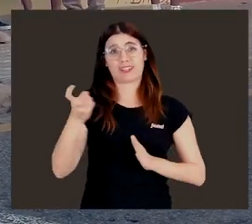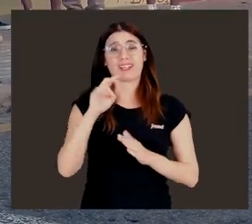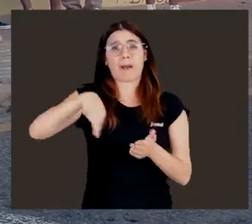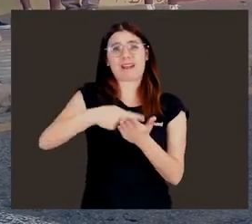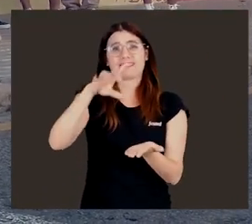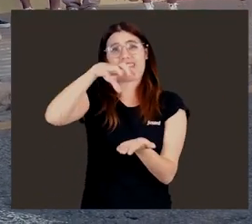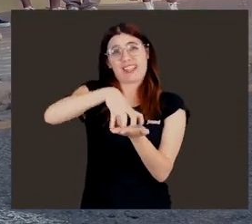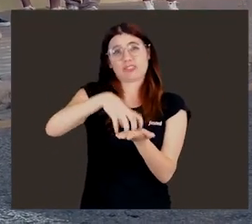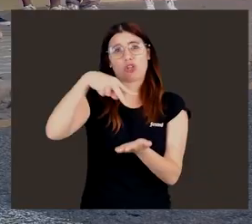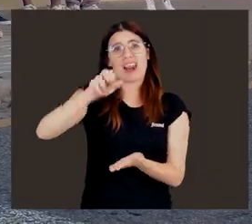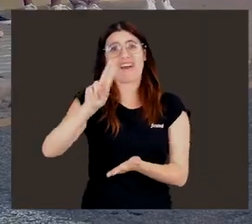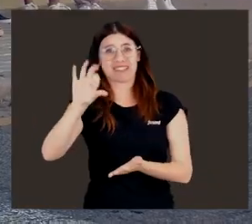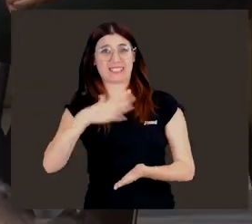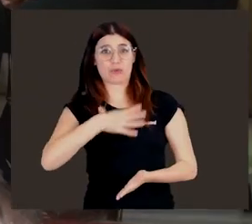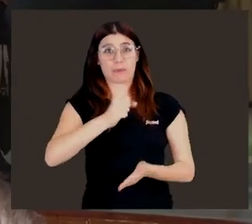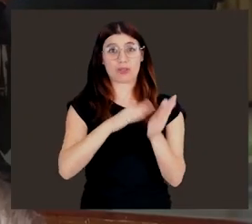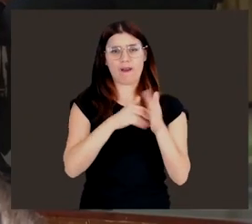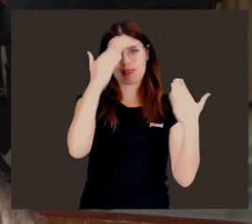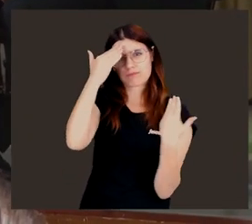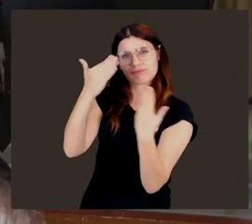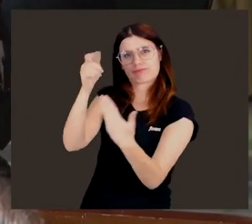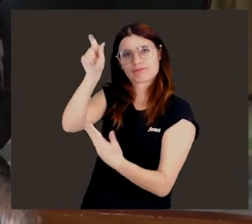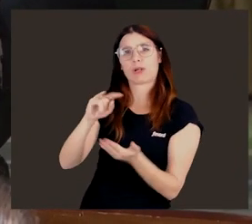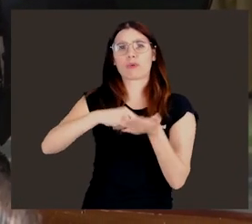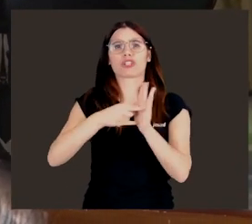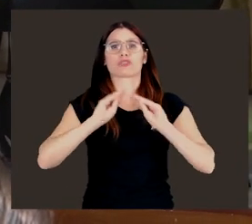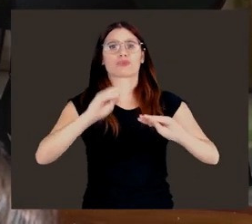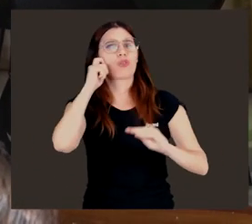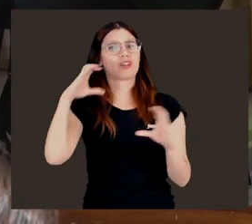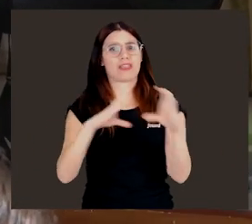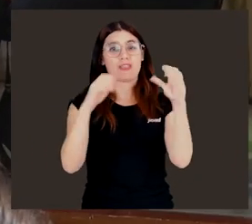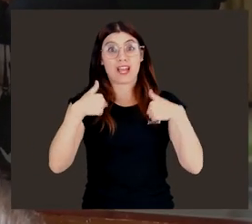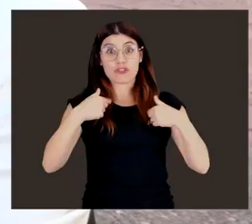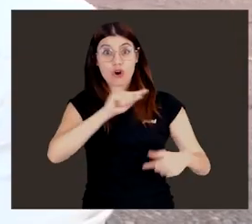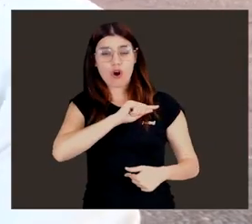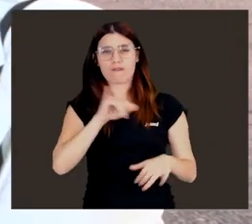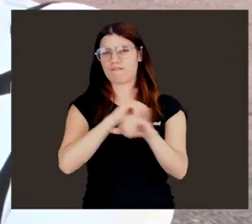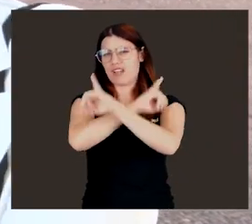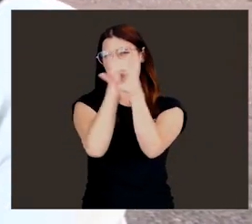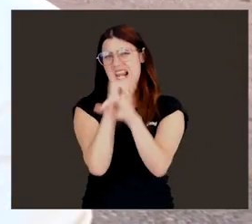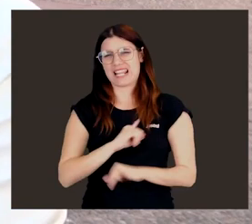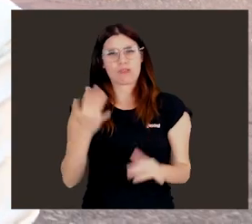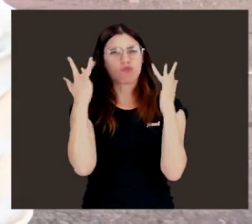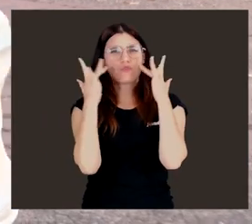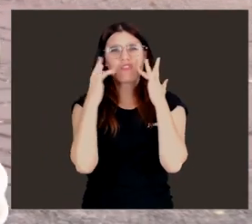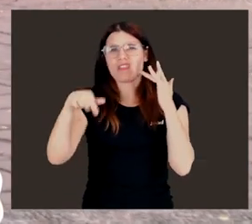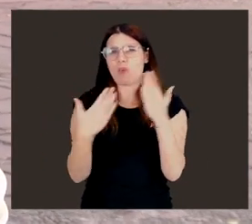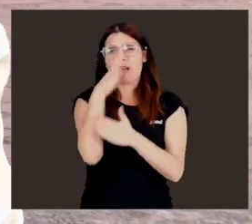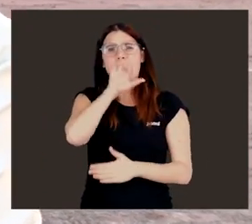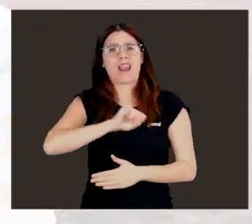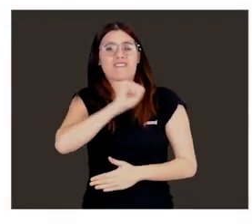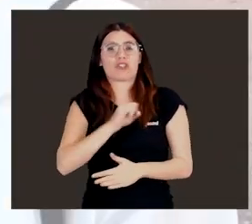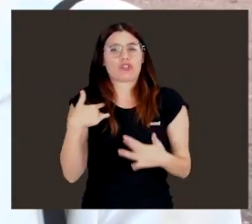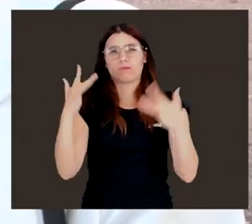València y el Centro de Innovación Las Naves del Ayuntamiento de València le rinden homenaje en su proyecto Dones de Ciencia. Felicísima, felicísima. Hace un día